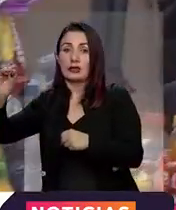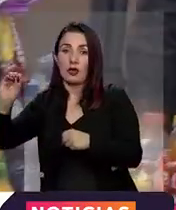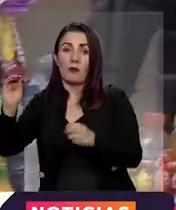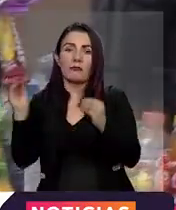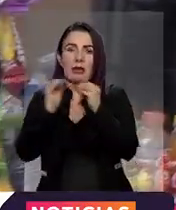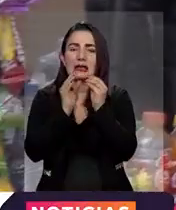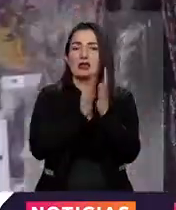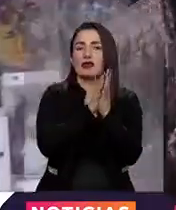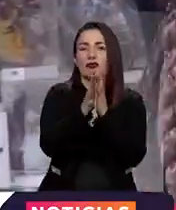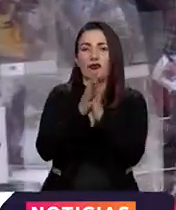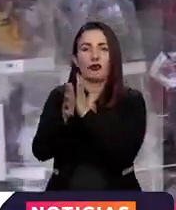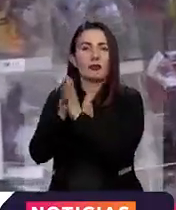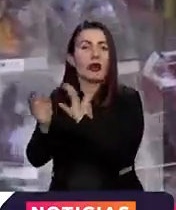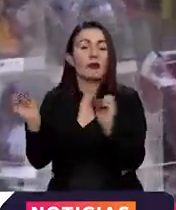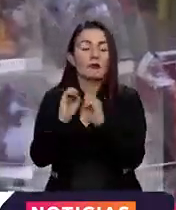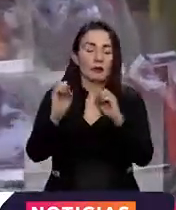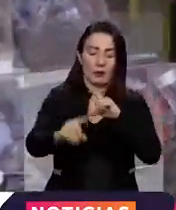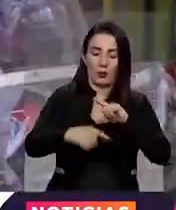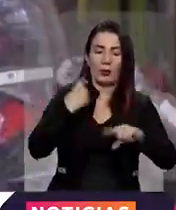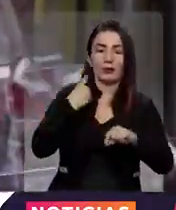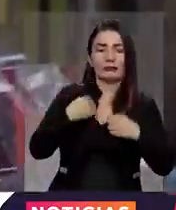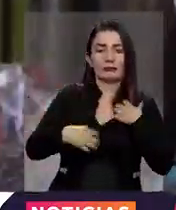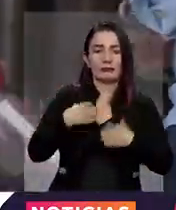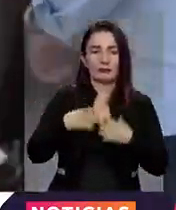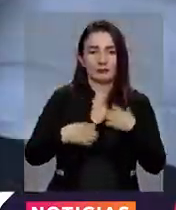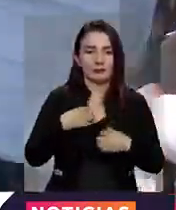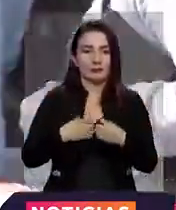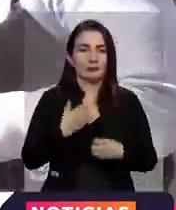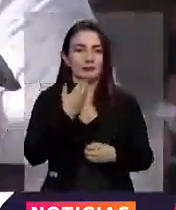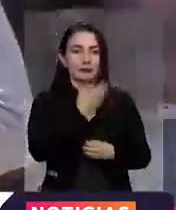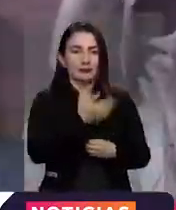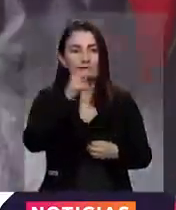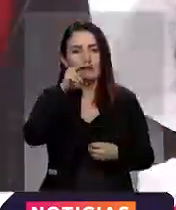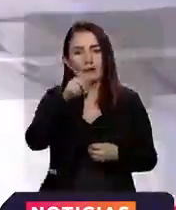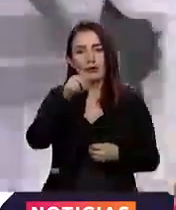mayor información o enviar sus inquietudes al correo